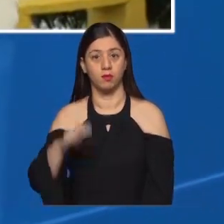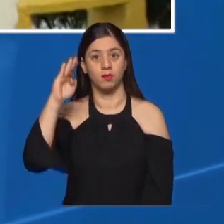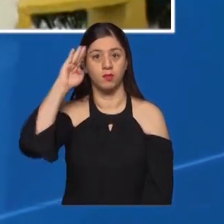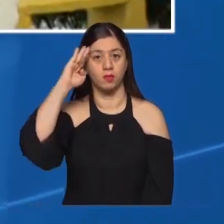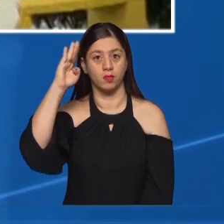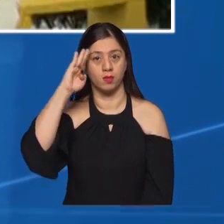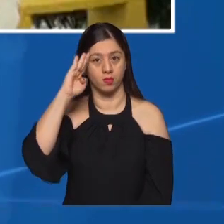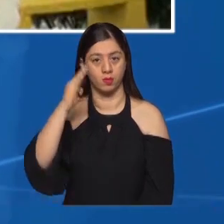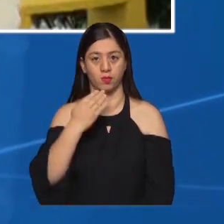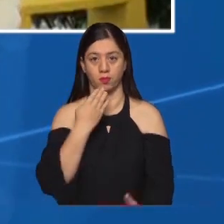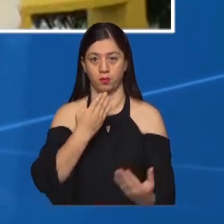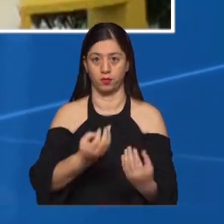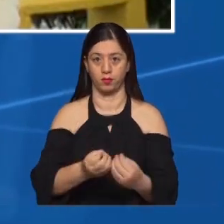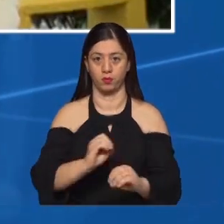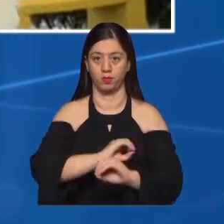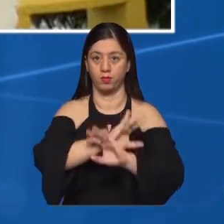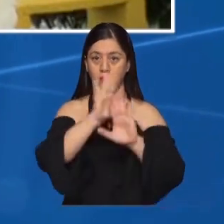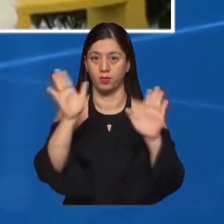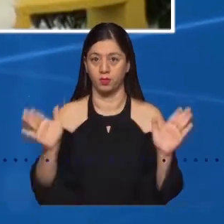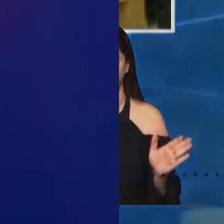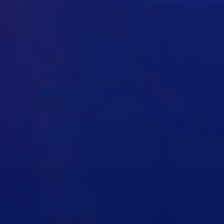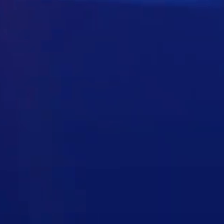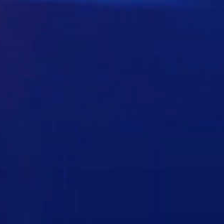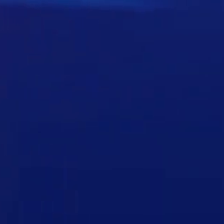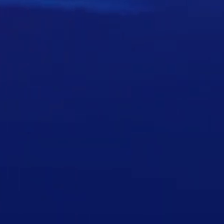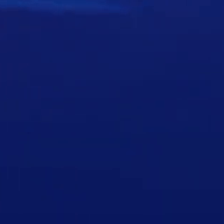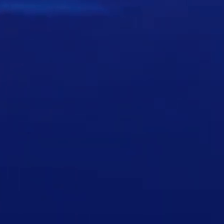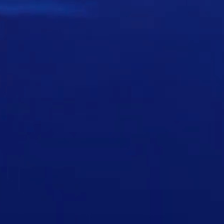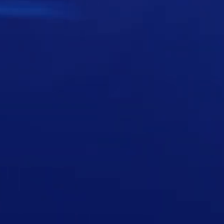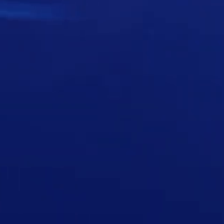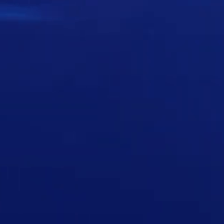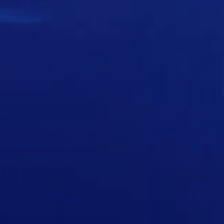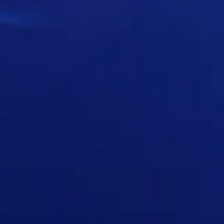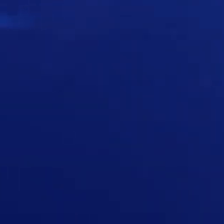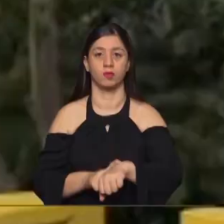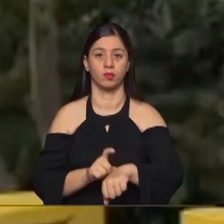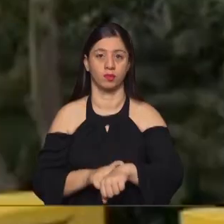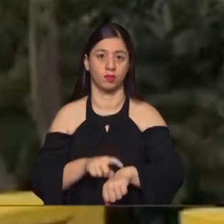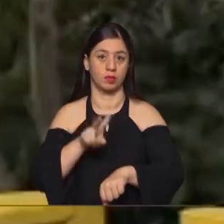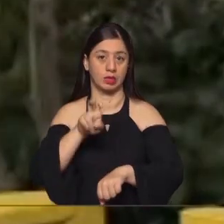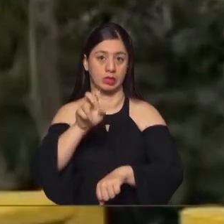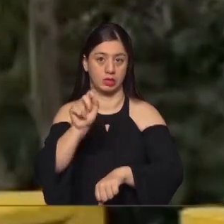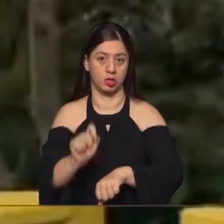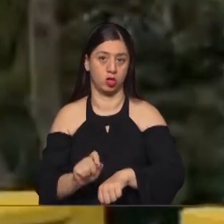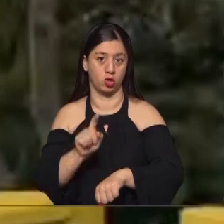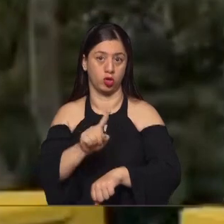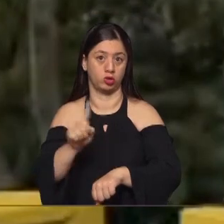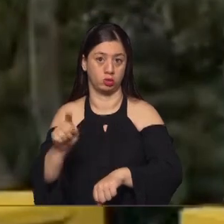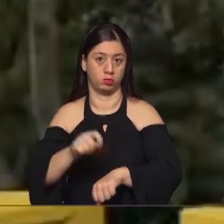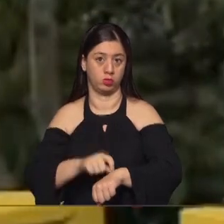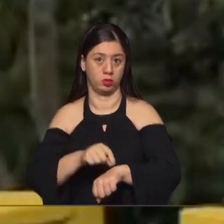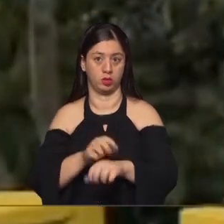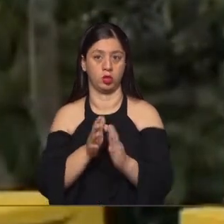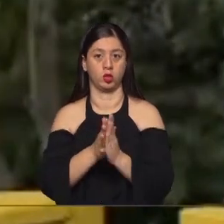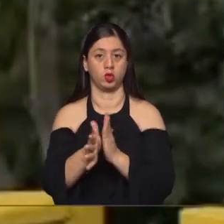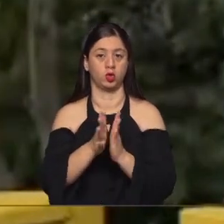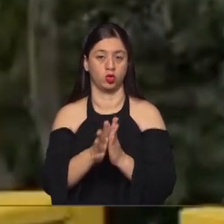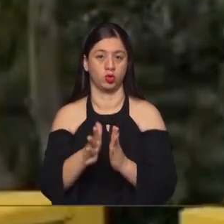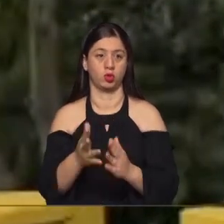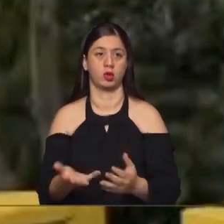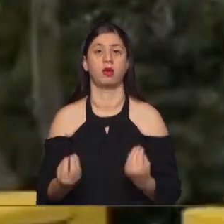Hola, muy buenos días, Luz Ángeli. Pues a las 7:11 minutos le cuento. Este es un sector